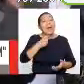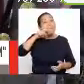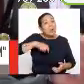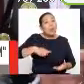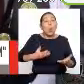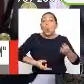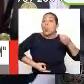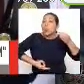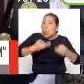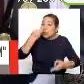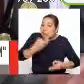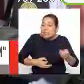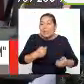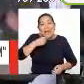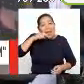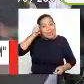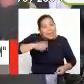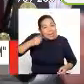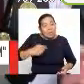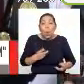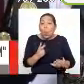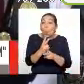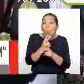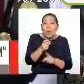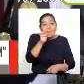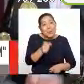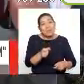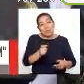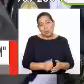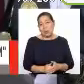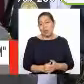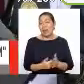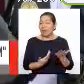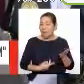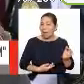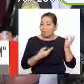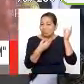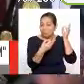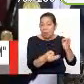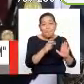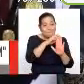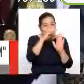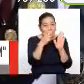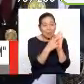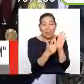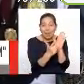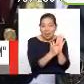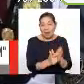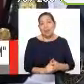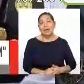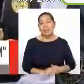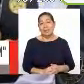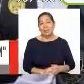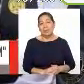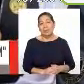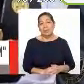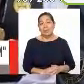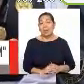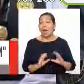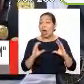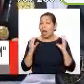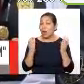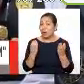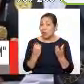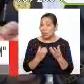necesita justicia, necesita seguridad. Hemos presentado un proyecto de ley al Congreso de